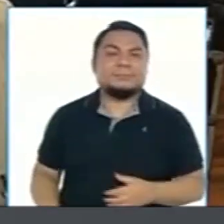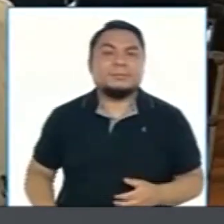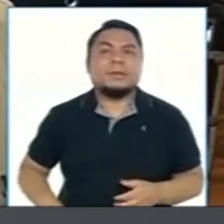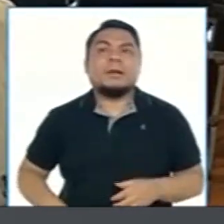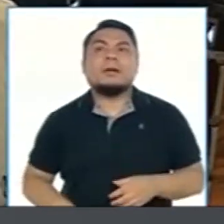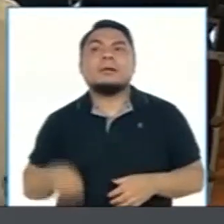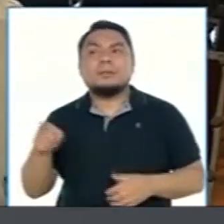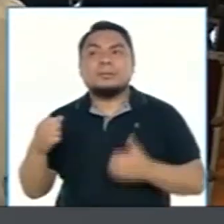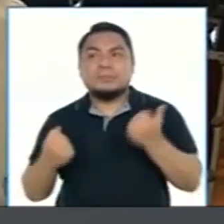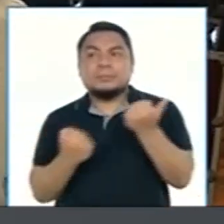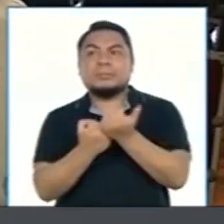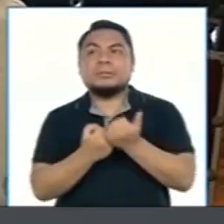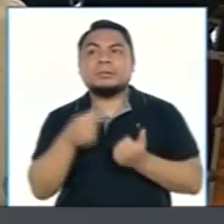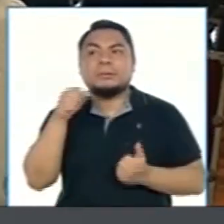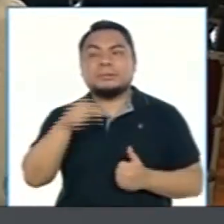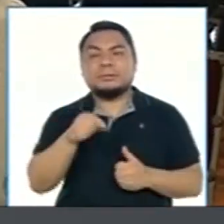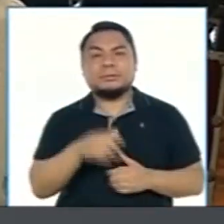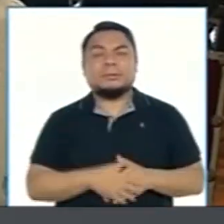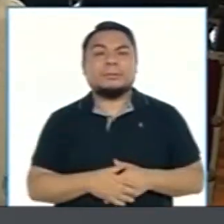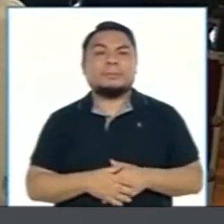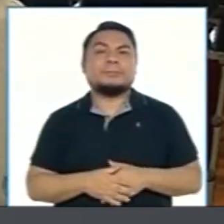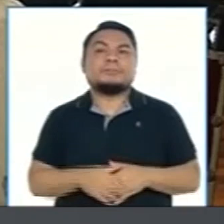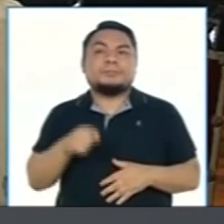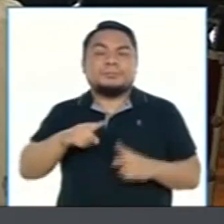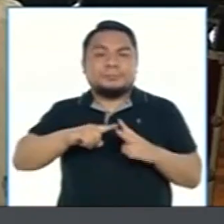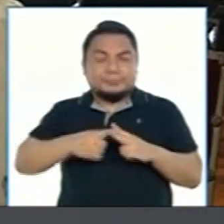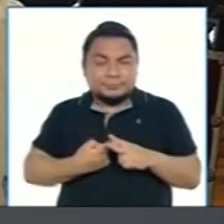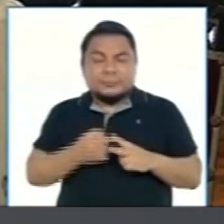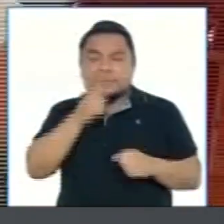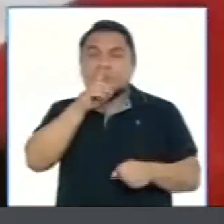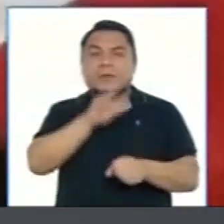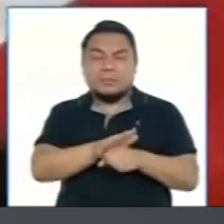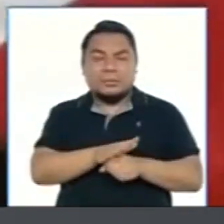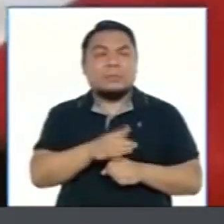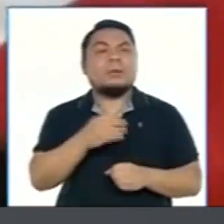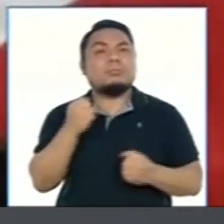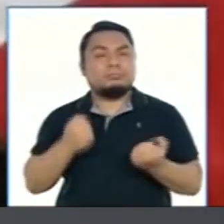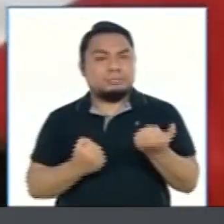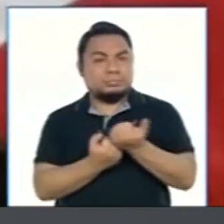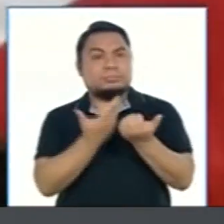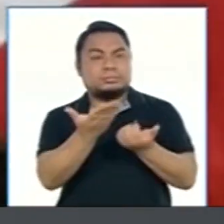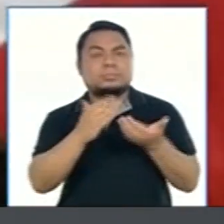y que apoya este tipo de iniciativas y compromisos en favor